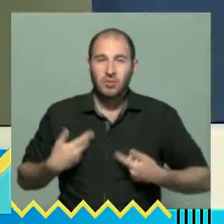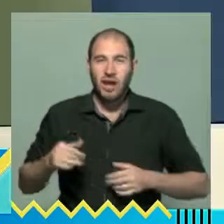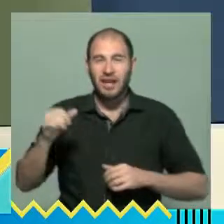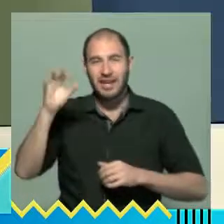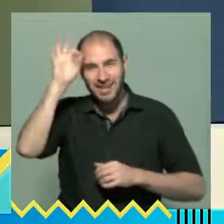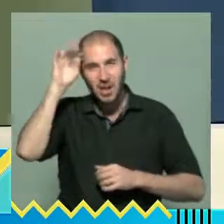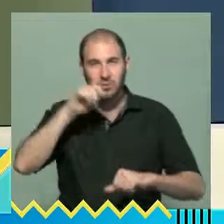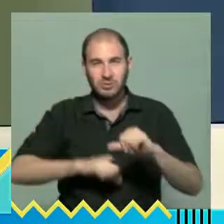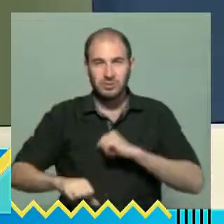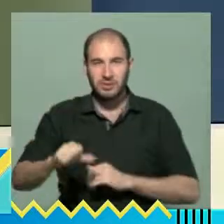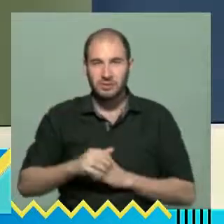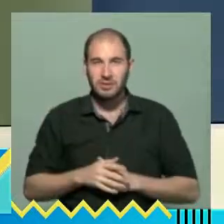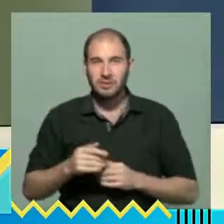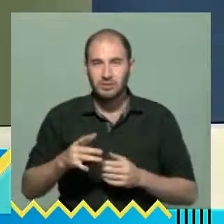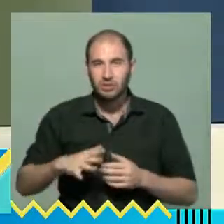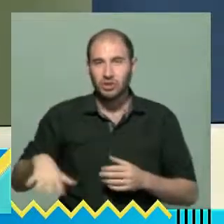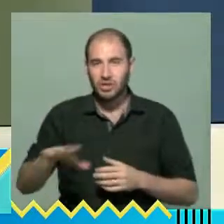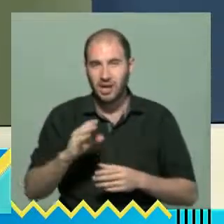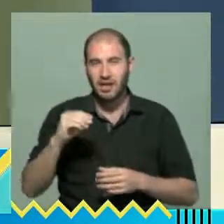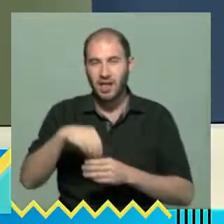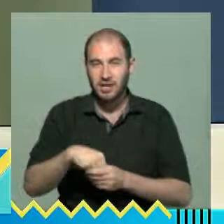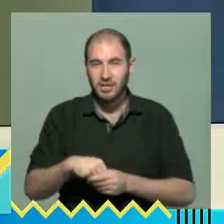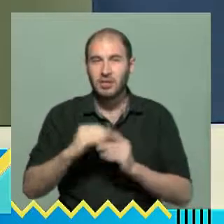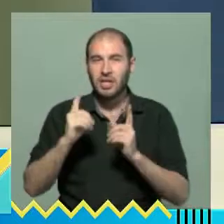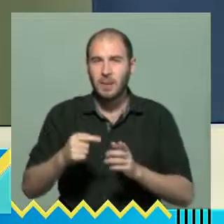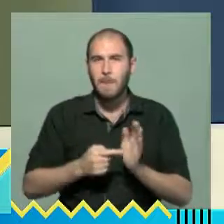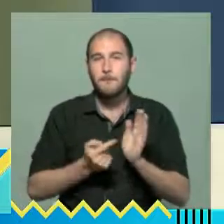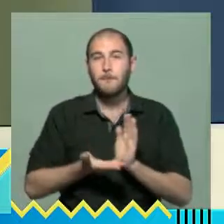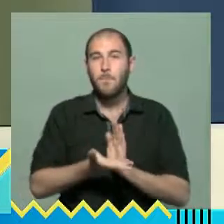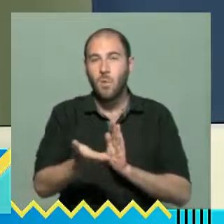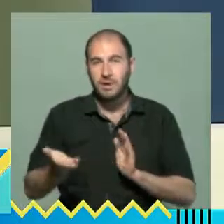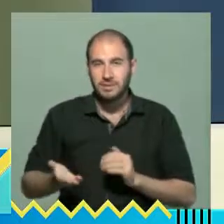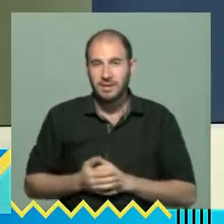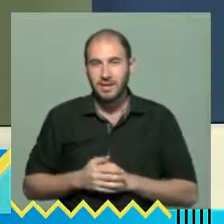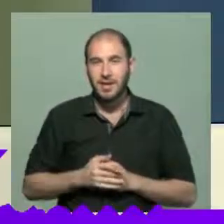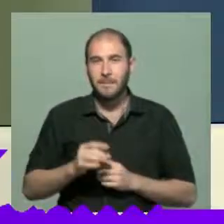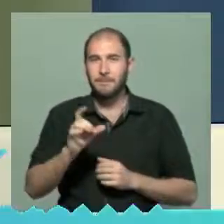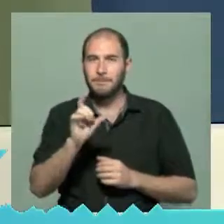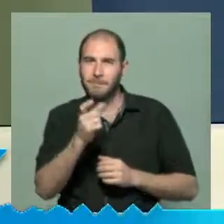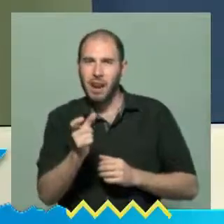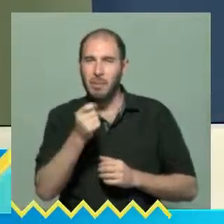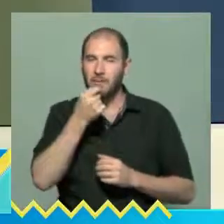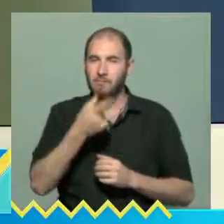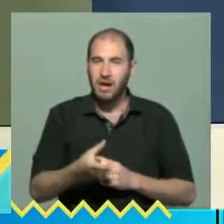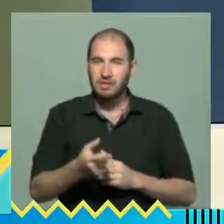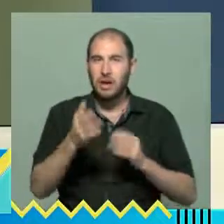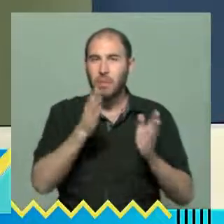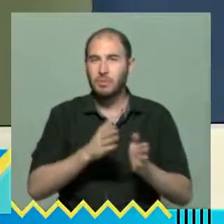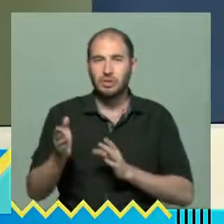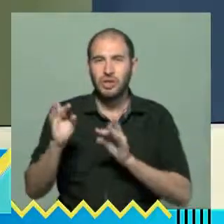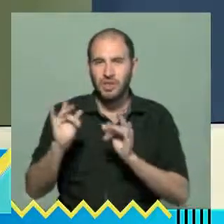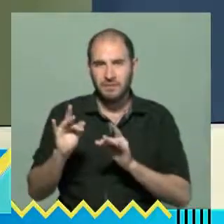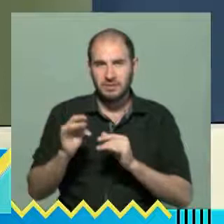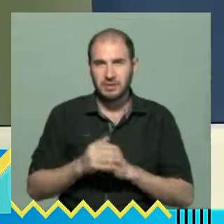neurociencia de poderse socializar y poder mostrar de alguna manera con palabras sencillas procesos muy